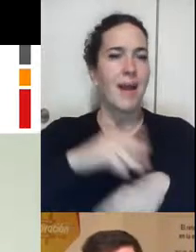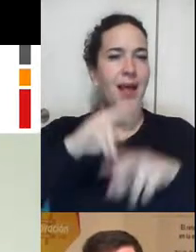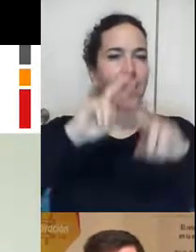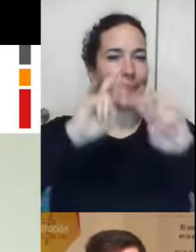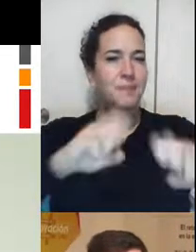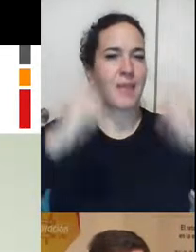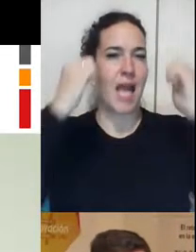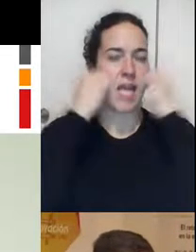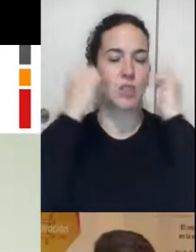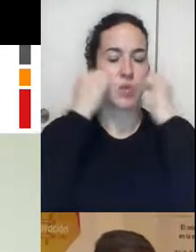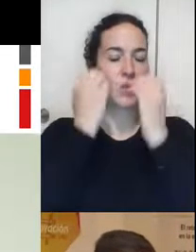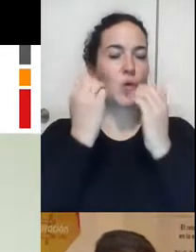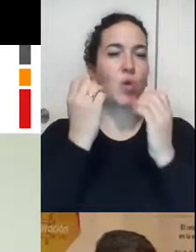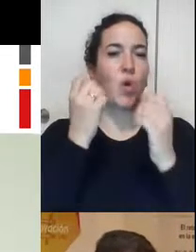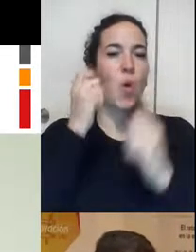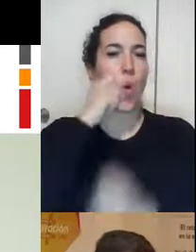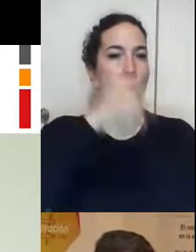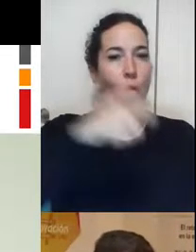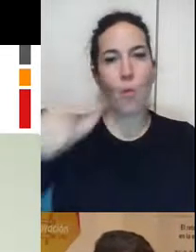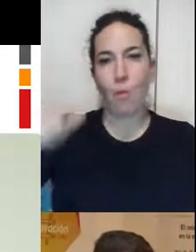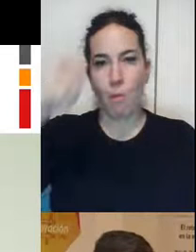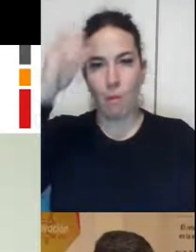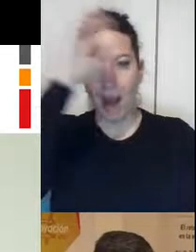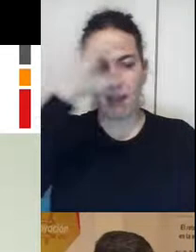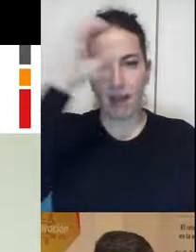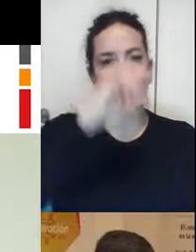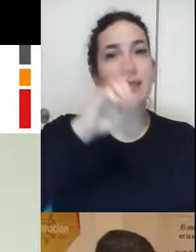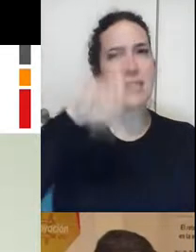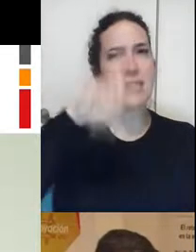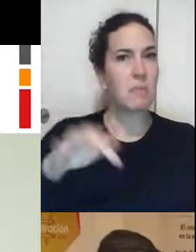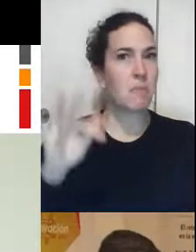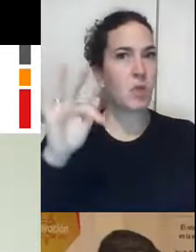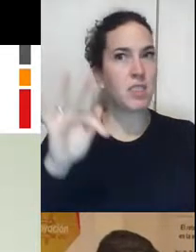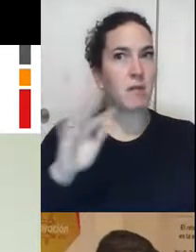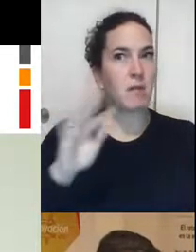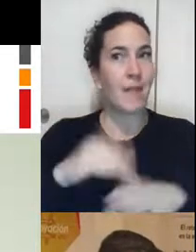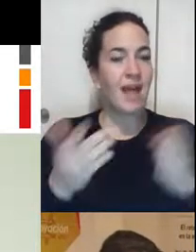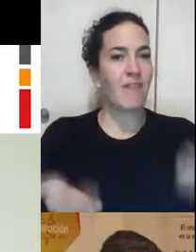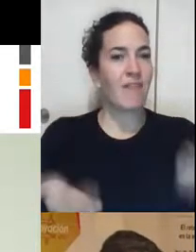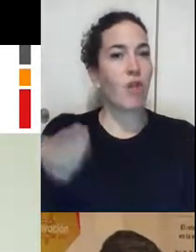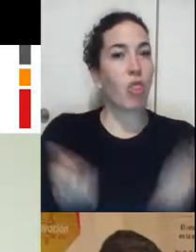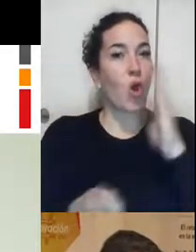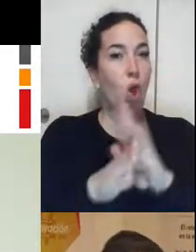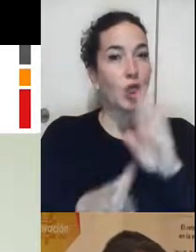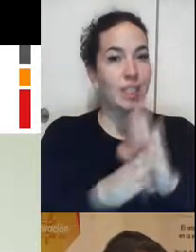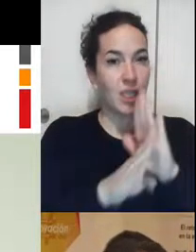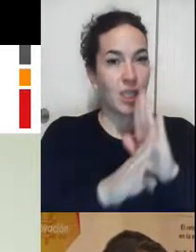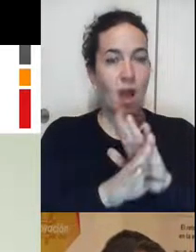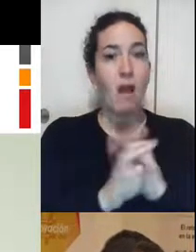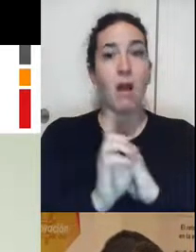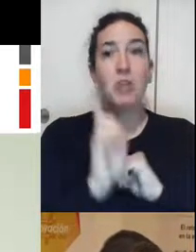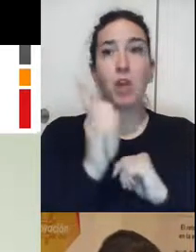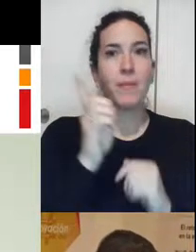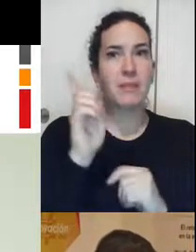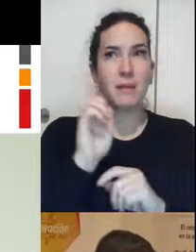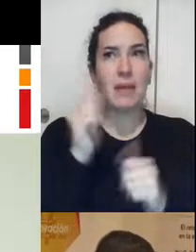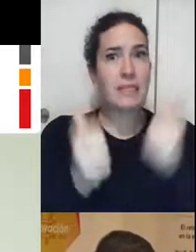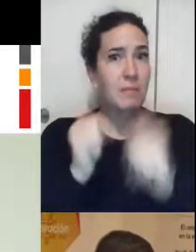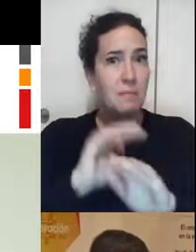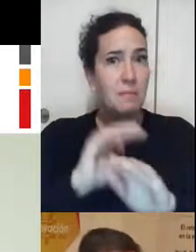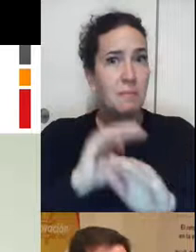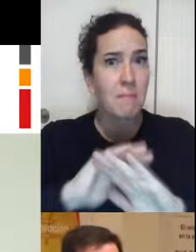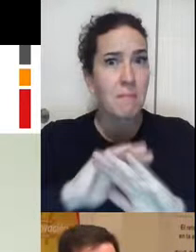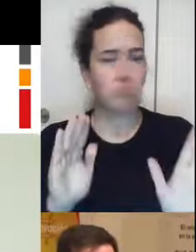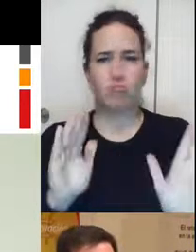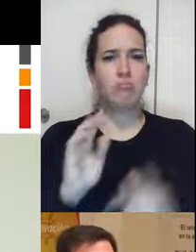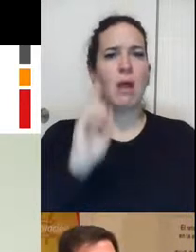desde el punto de vista, como he dicho, una herramienta positiva para una evaluación continua, no solamente basada en el examen, sino basada en